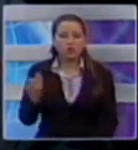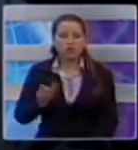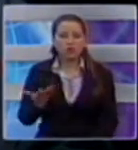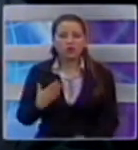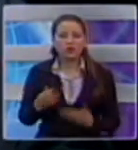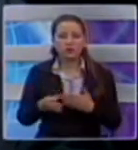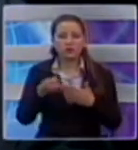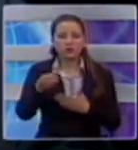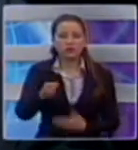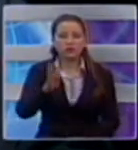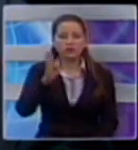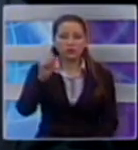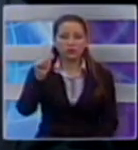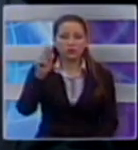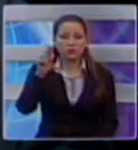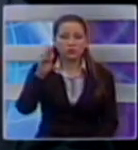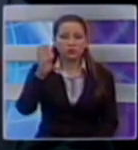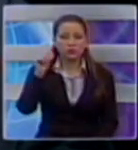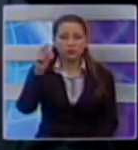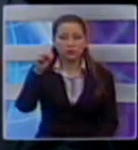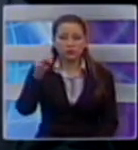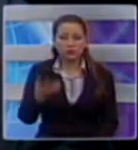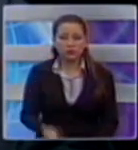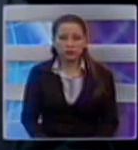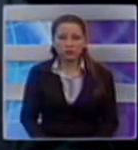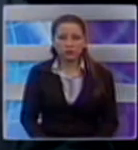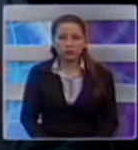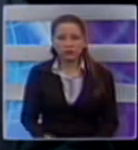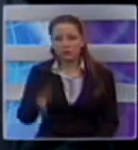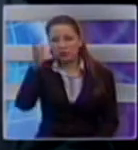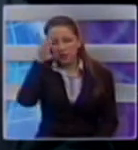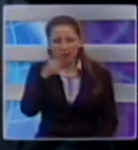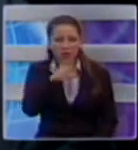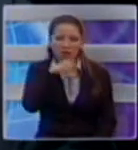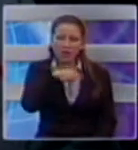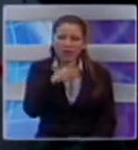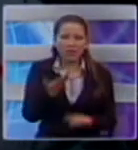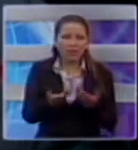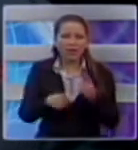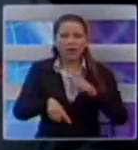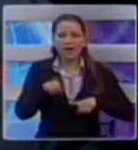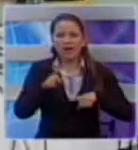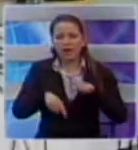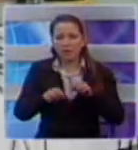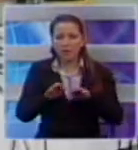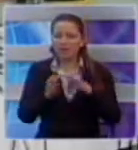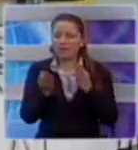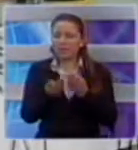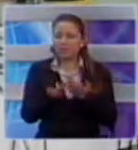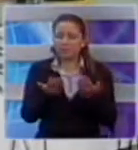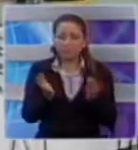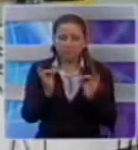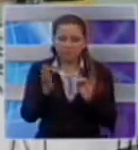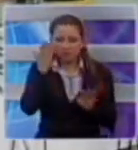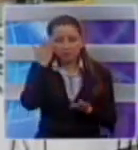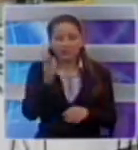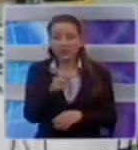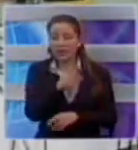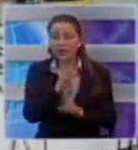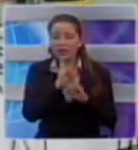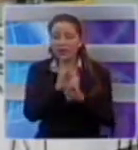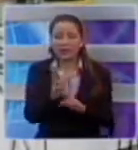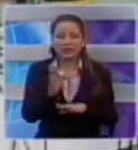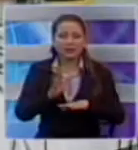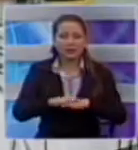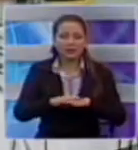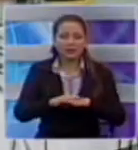de San Juan de Barabón. Familiares. Presumimos que son amigos, entre amigos y familiares. De esta forma, la policía anuncia que responde a